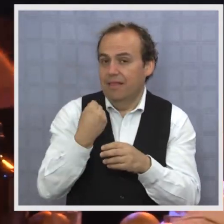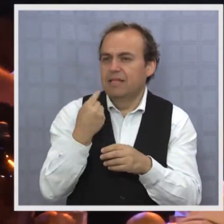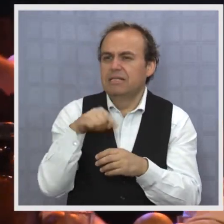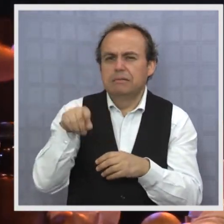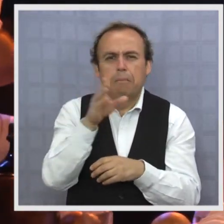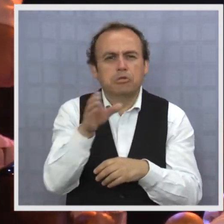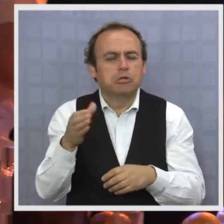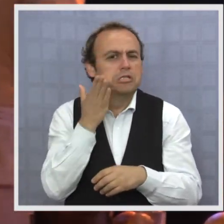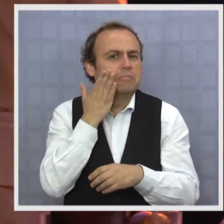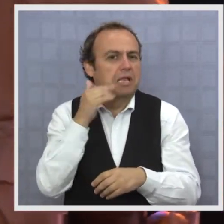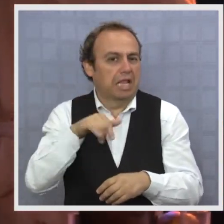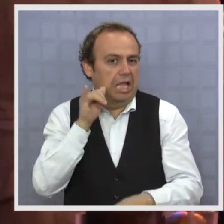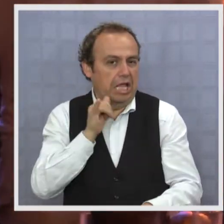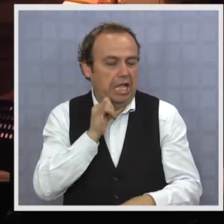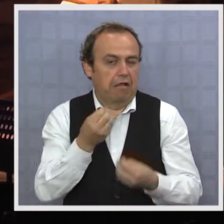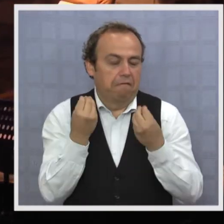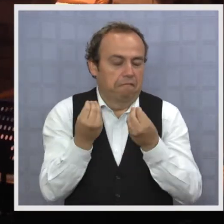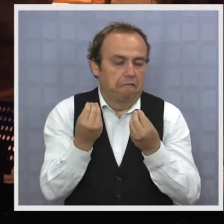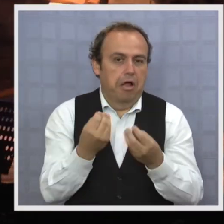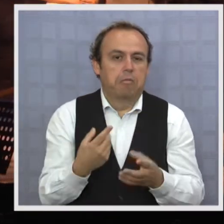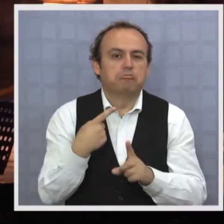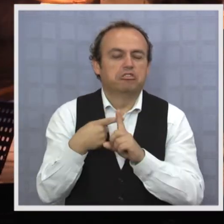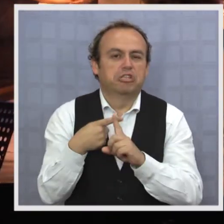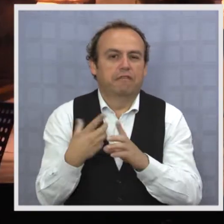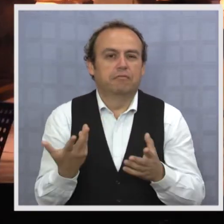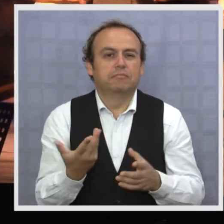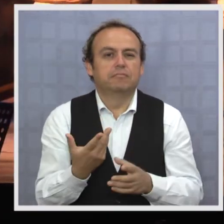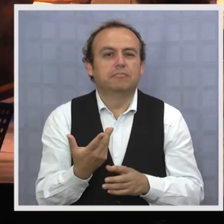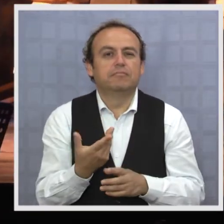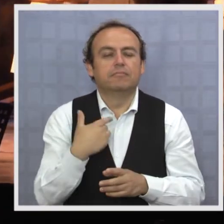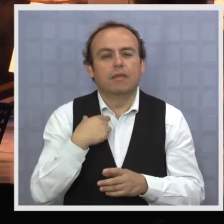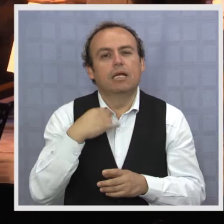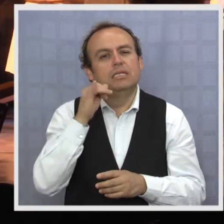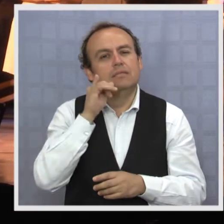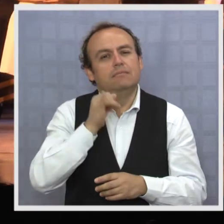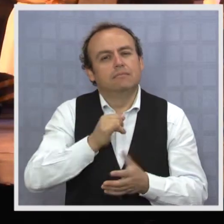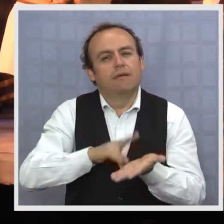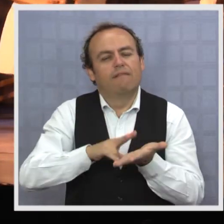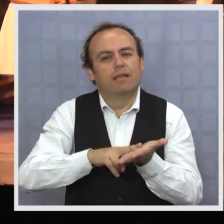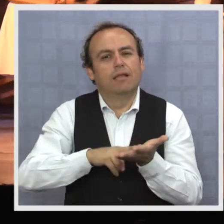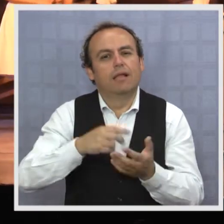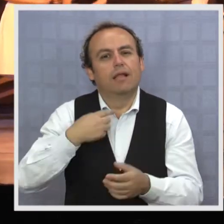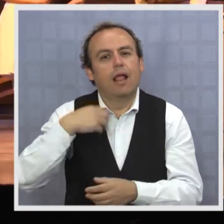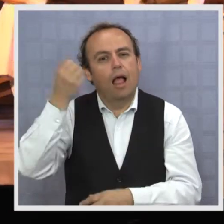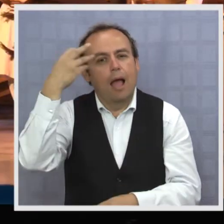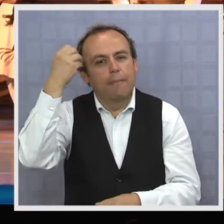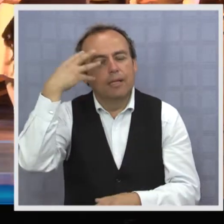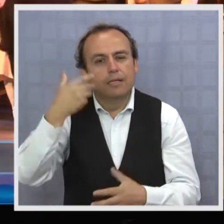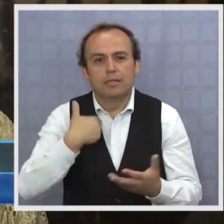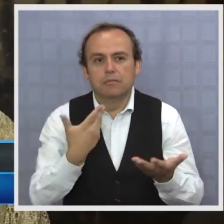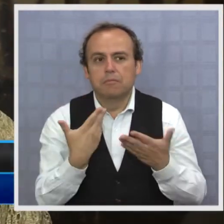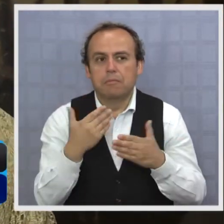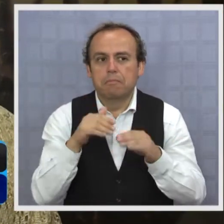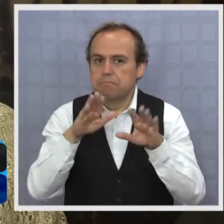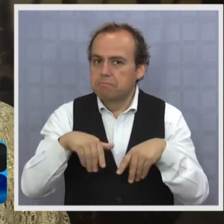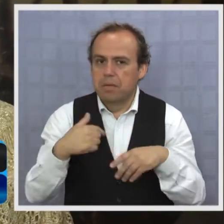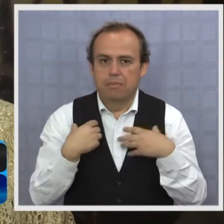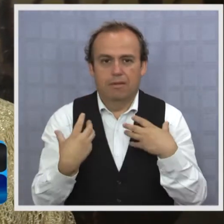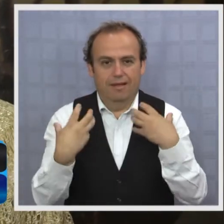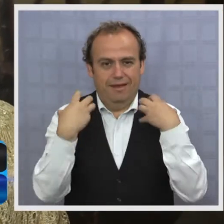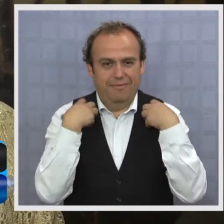aquí, así, impresionante. Sí. La verdad es que uno siempre va aprendiendo. Hice el mismo rol esa vez y